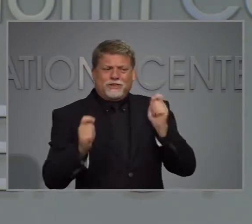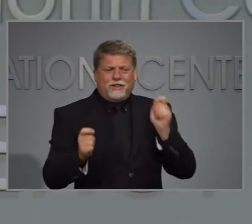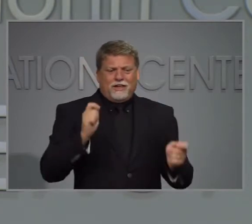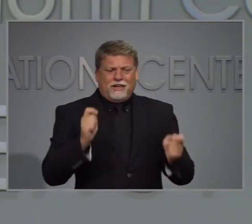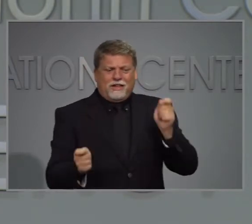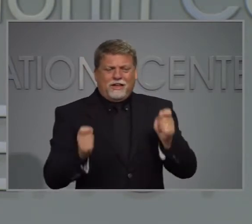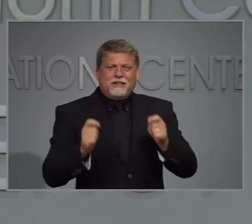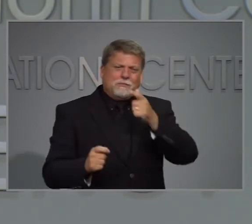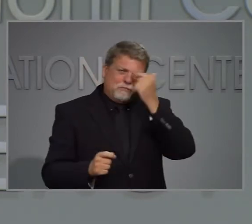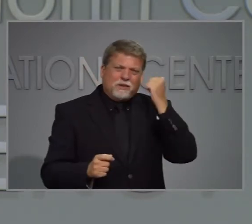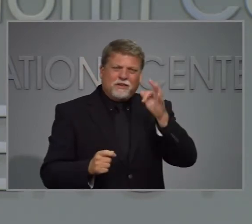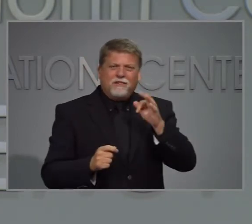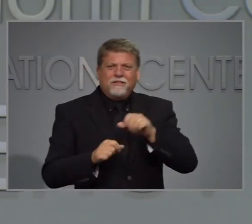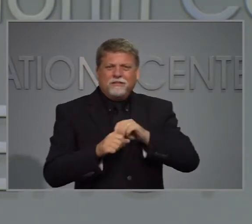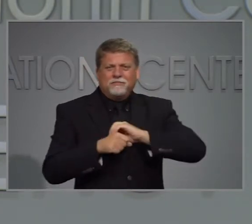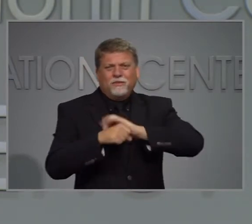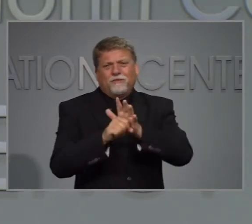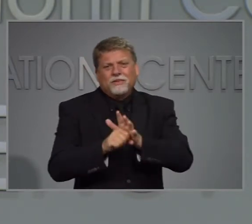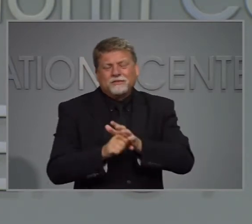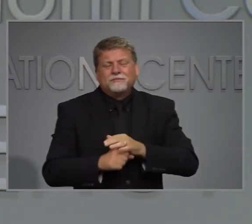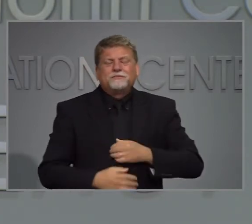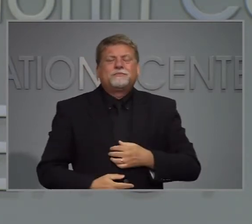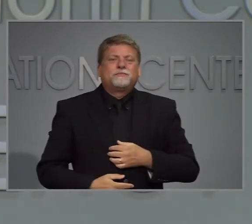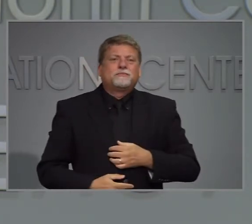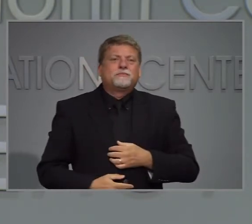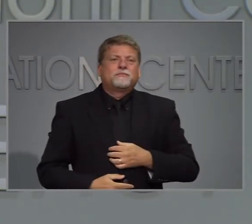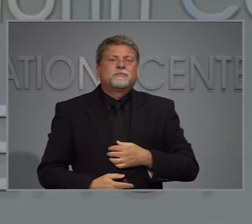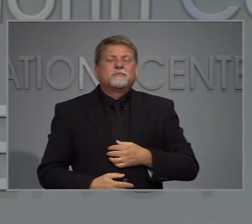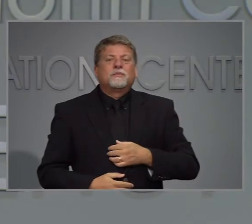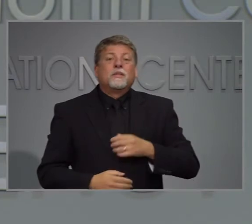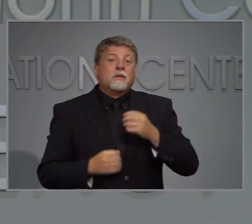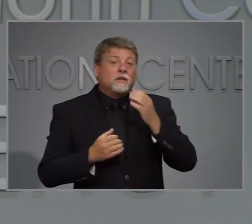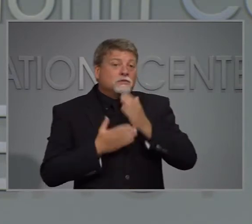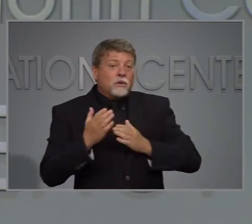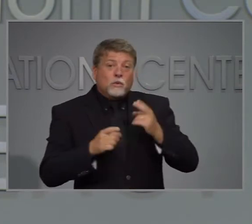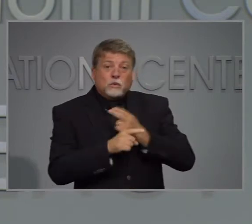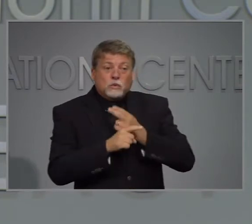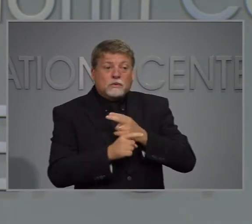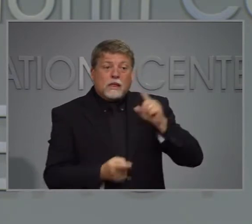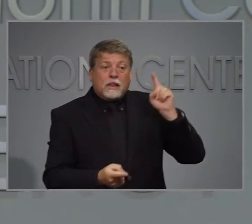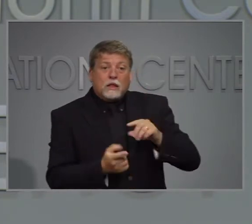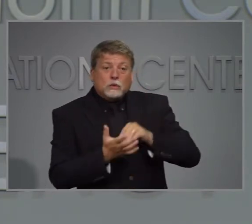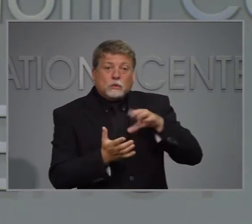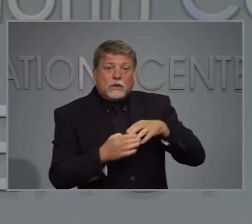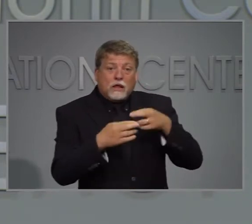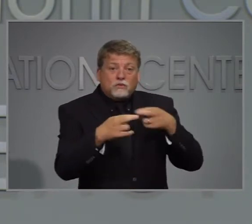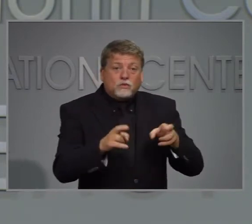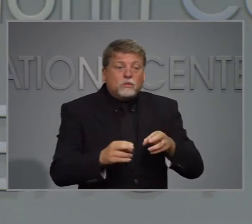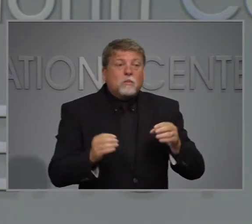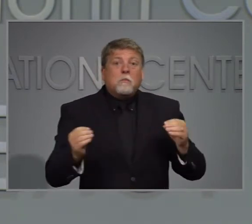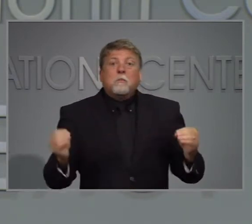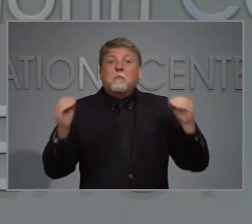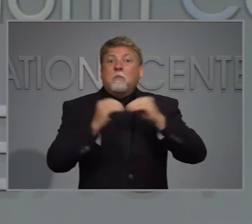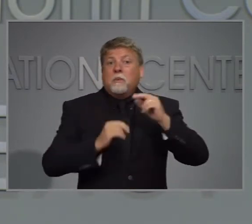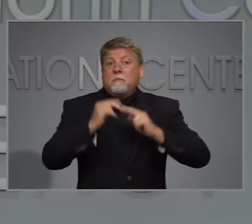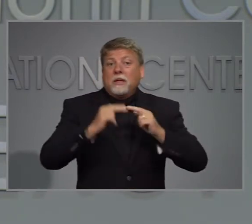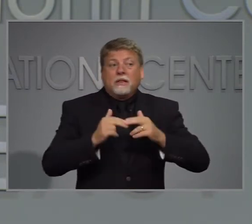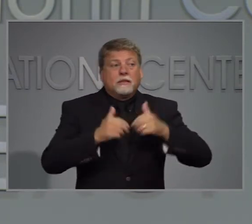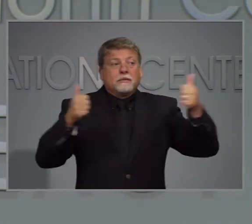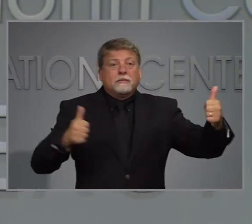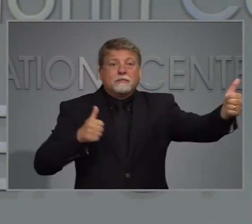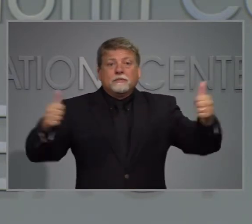edificios con menos instrucción presencial debido a la pandemia. La apertura de las escuelas y las universidades es